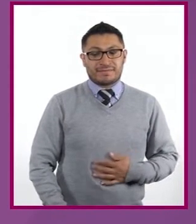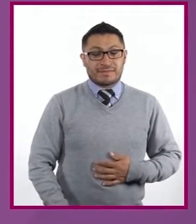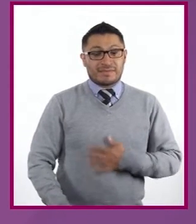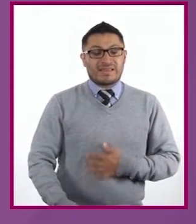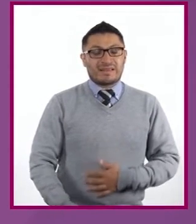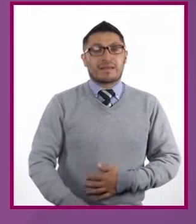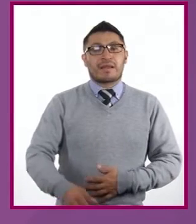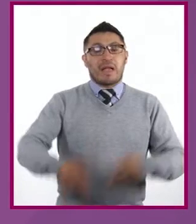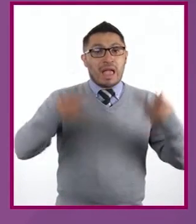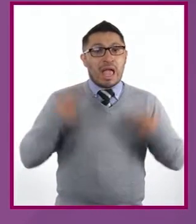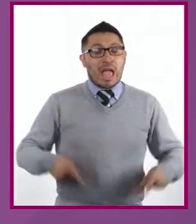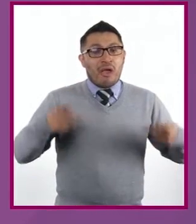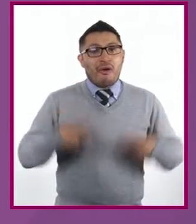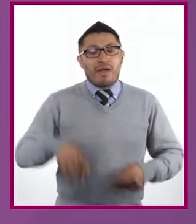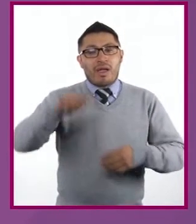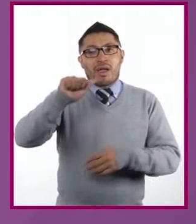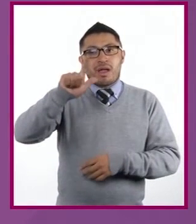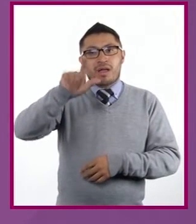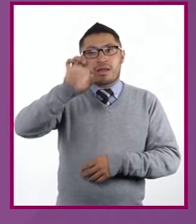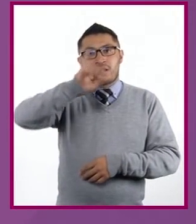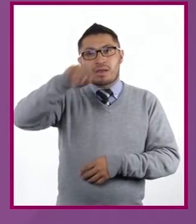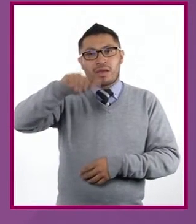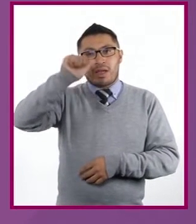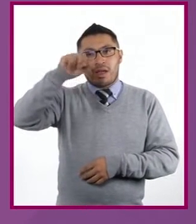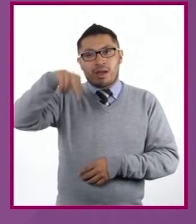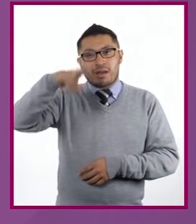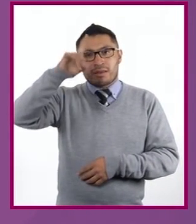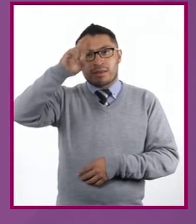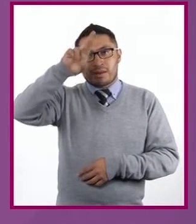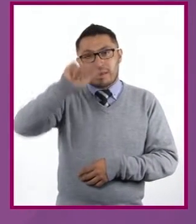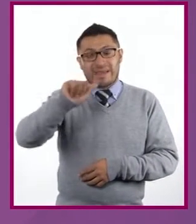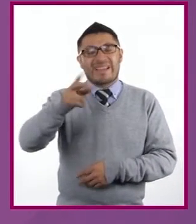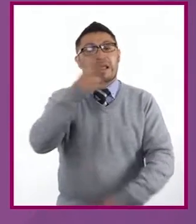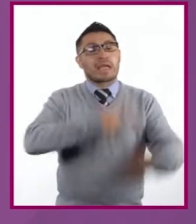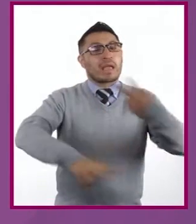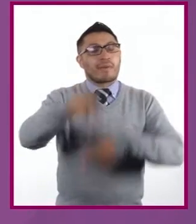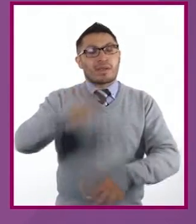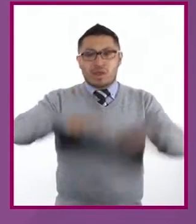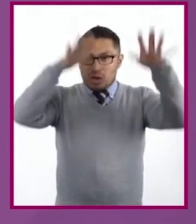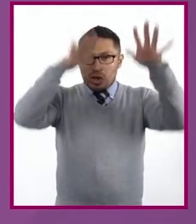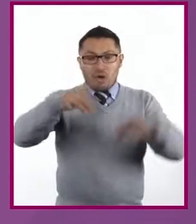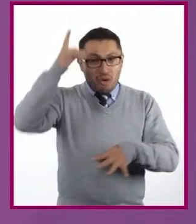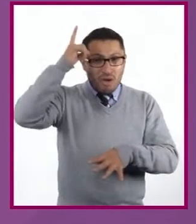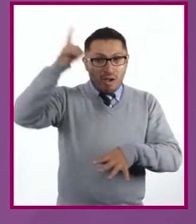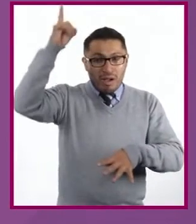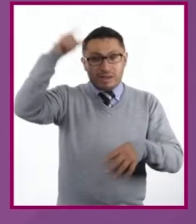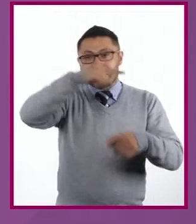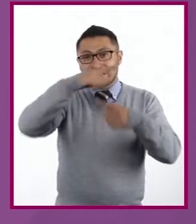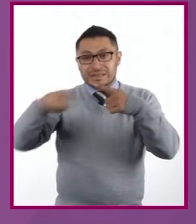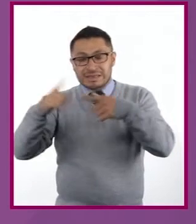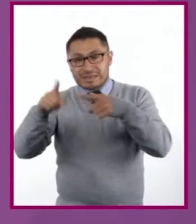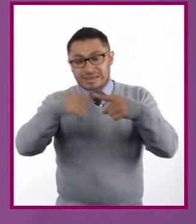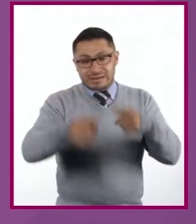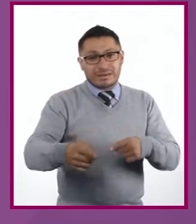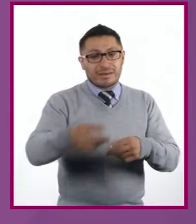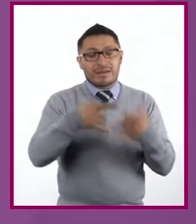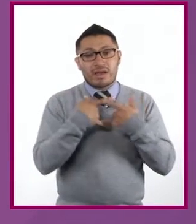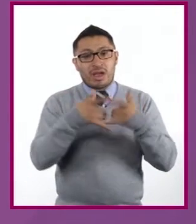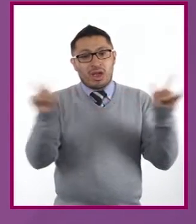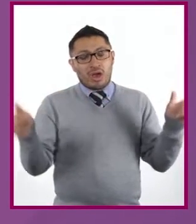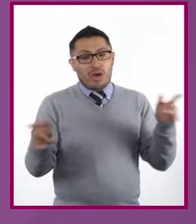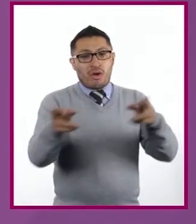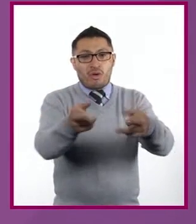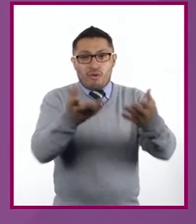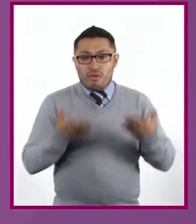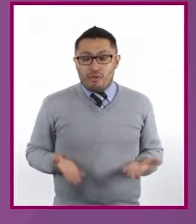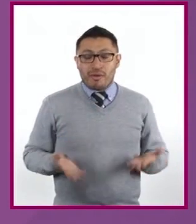Alejandrinas y alejandrinos que venís a adorar a vuestros dioses. Estos os reciben con las puertas